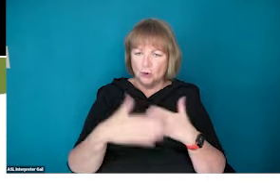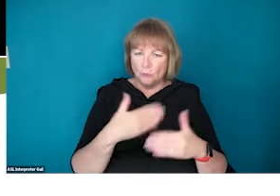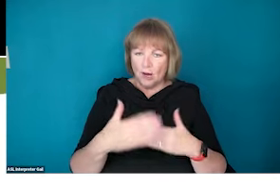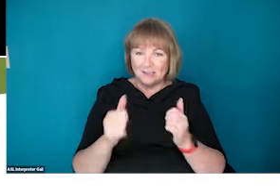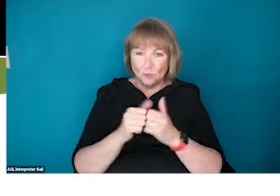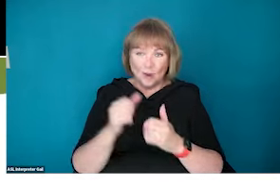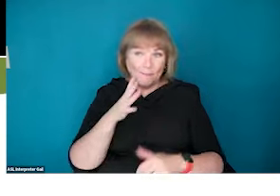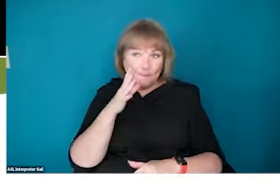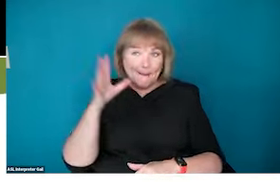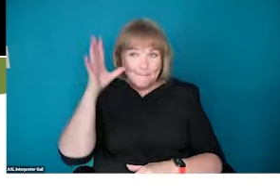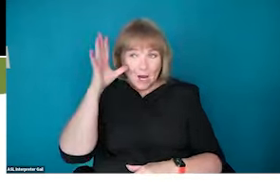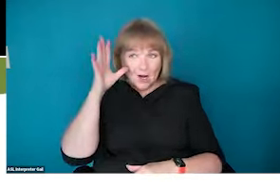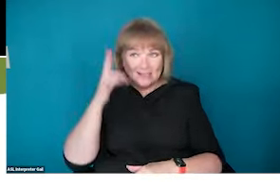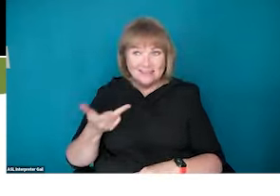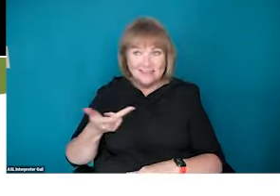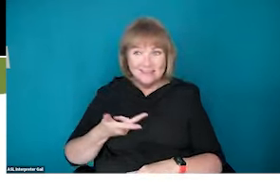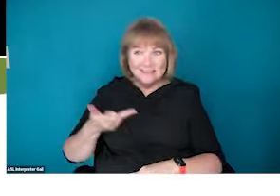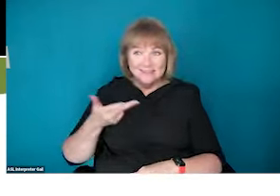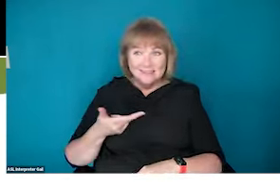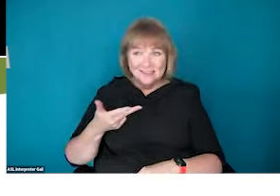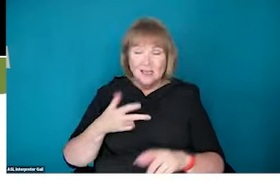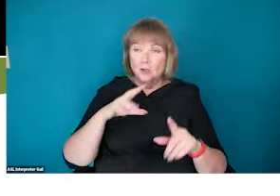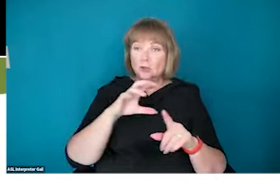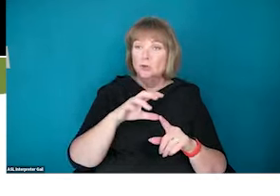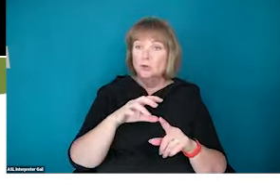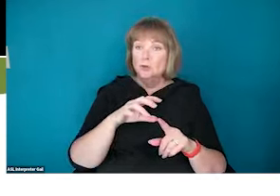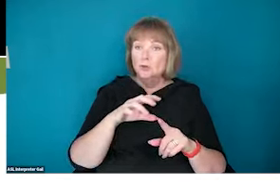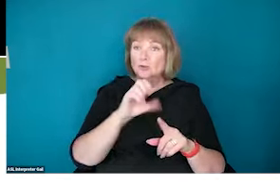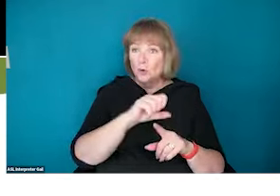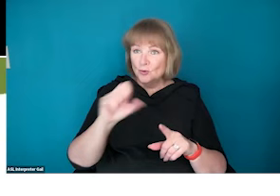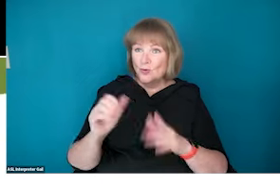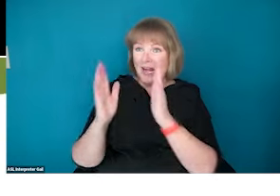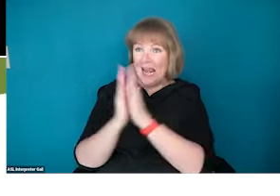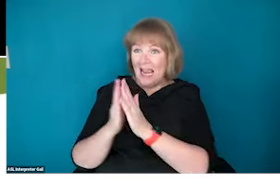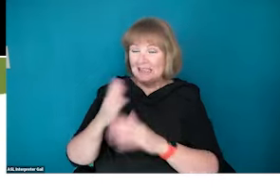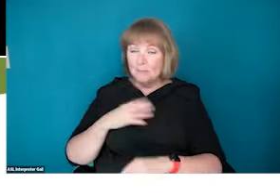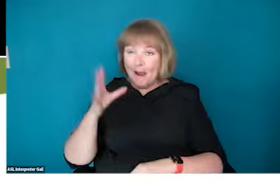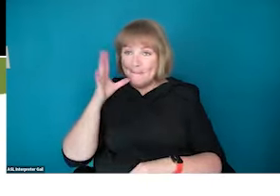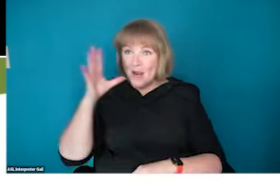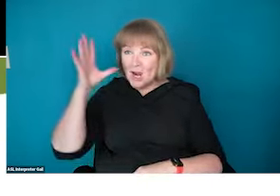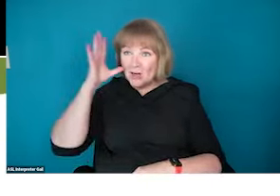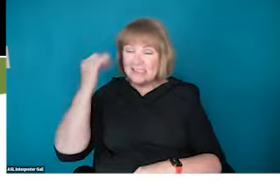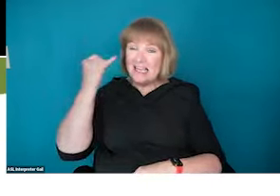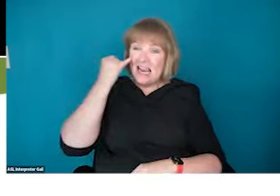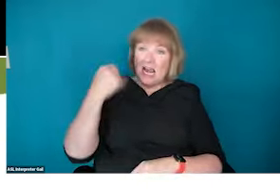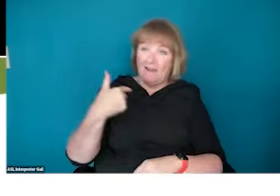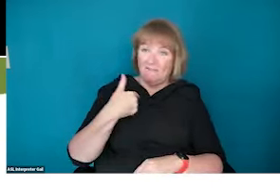y fue tan simple como una llamada telefónica solamente. Bueno, pues no.